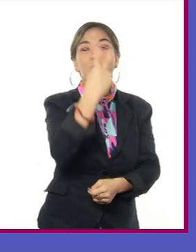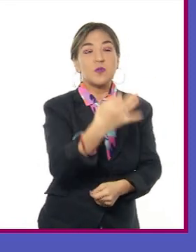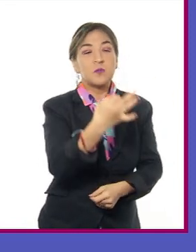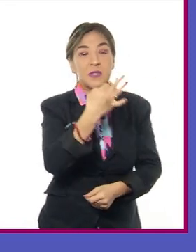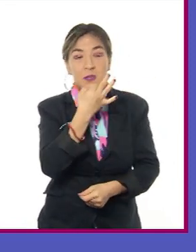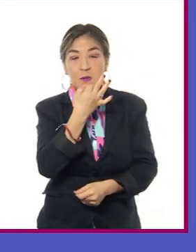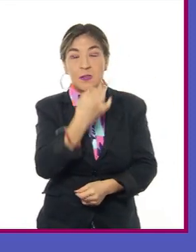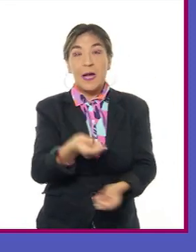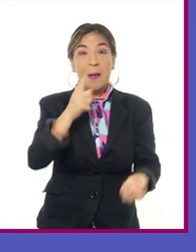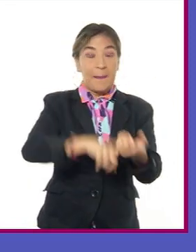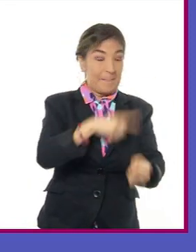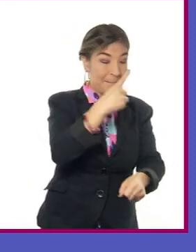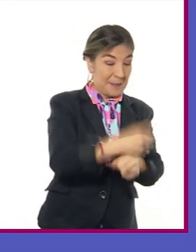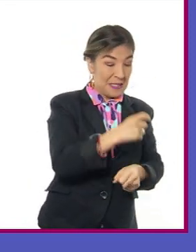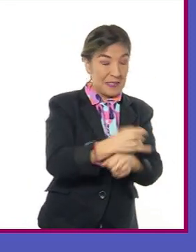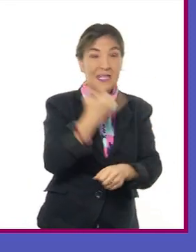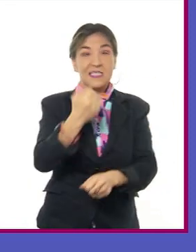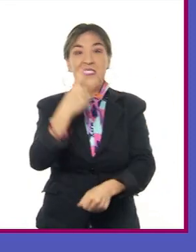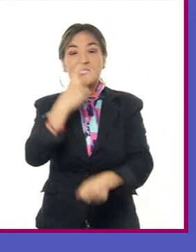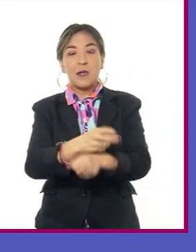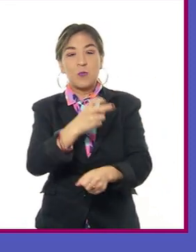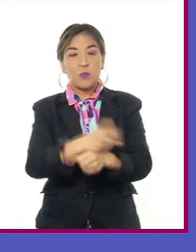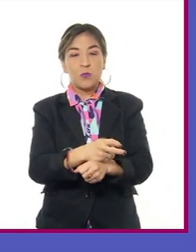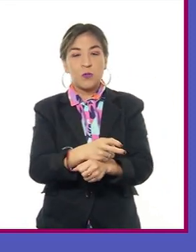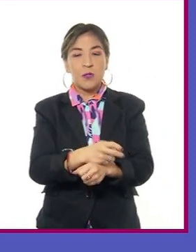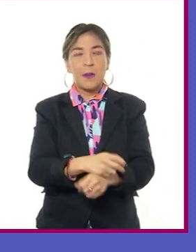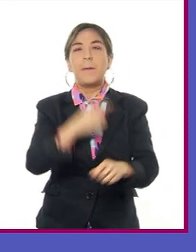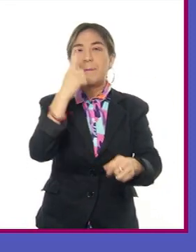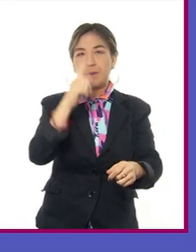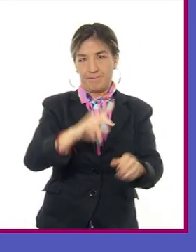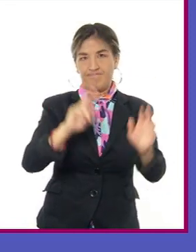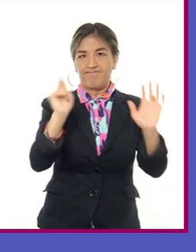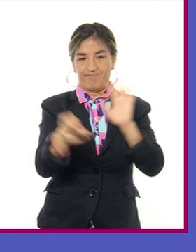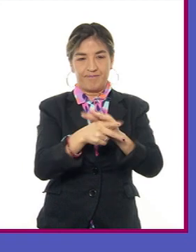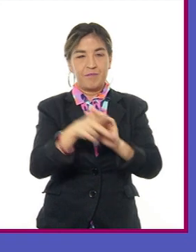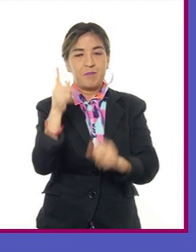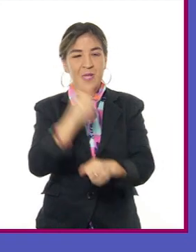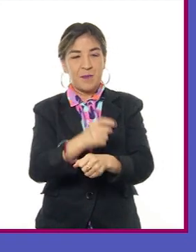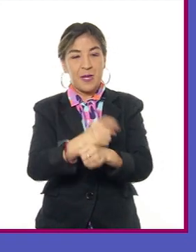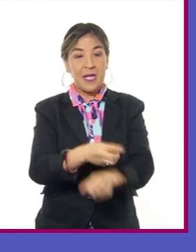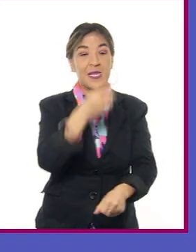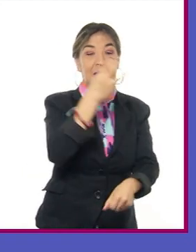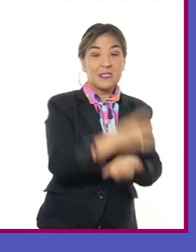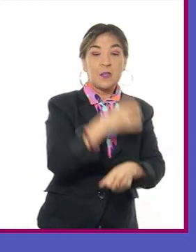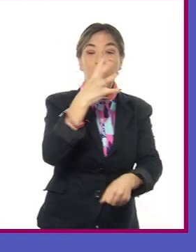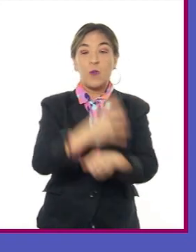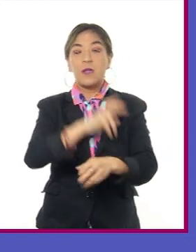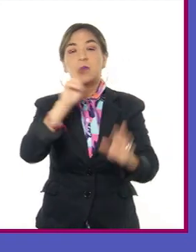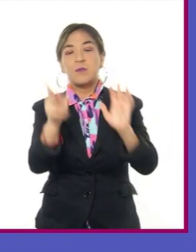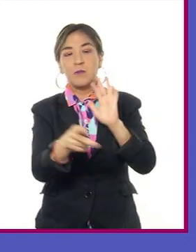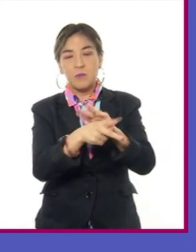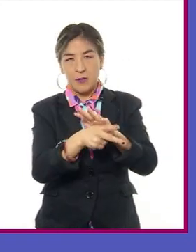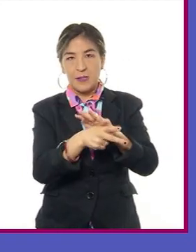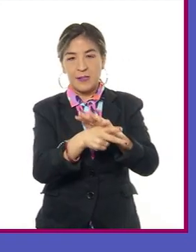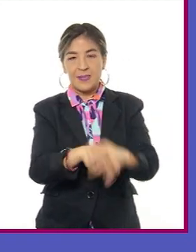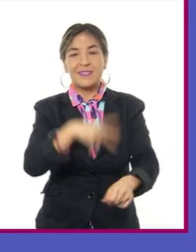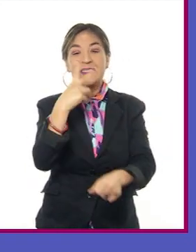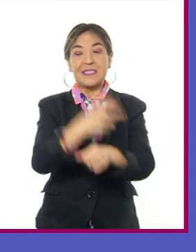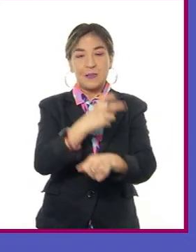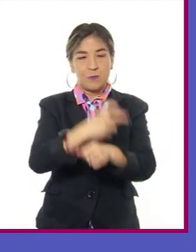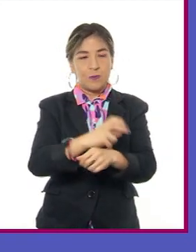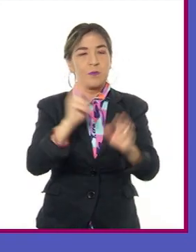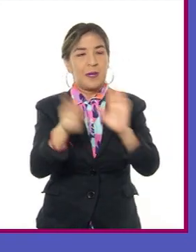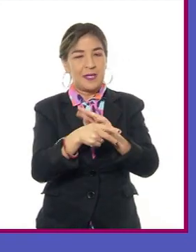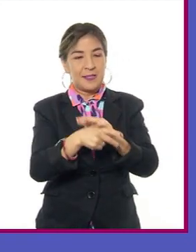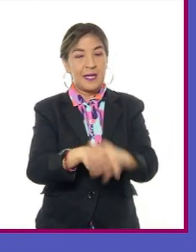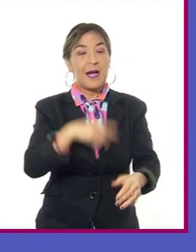minutos entre el primer y segundo cuarto. Primera parte, entre el tercer y cuarto cuarto. Segunda parte, y